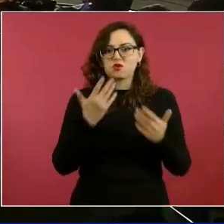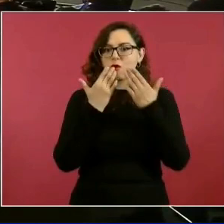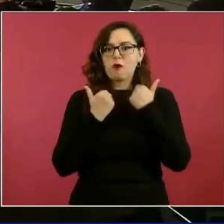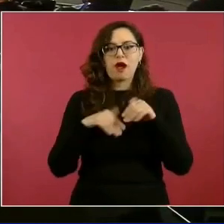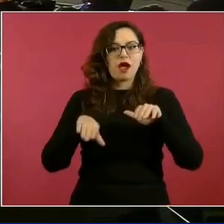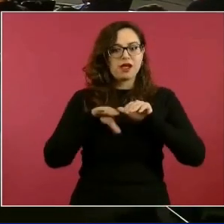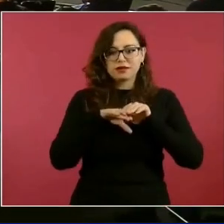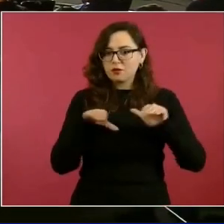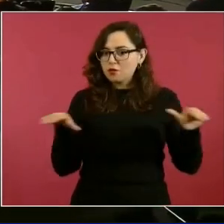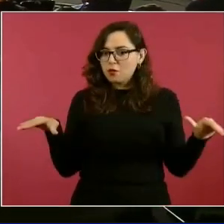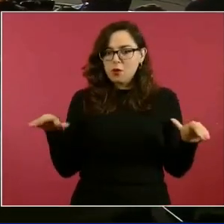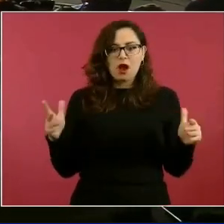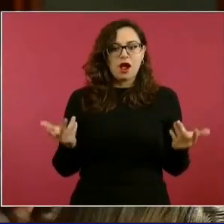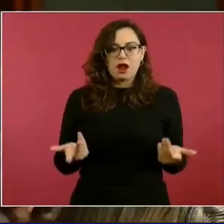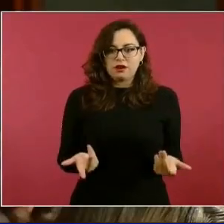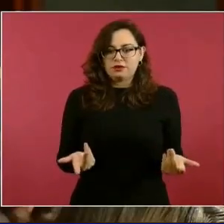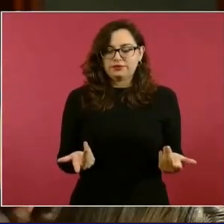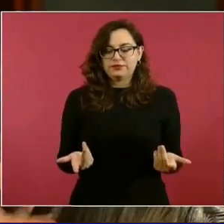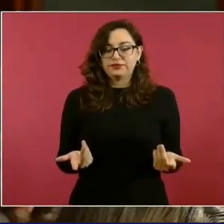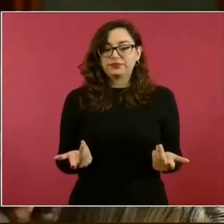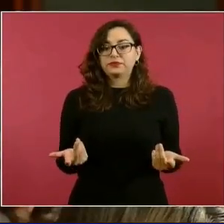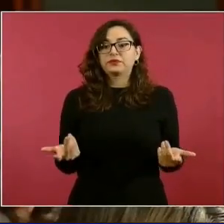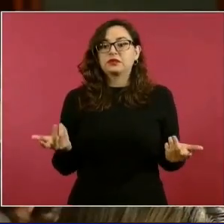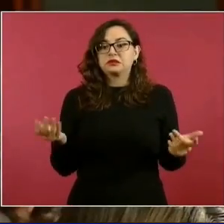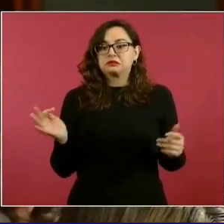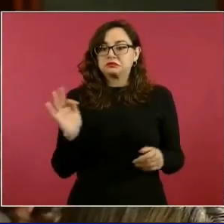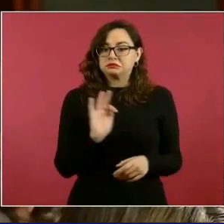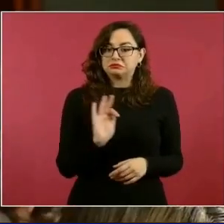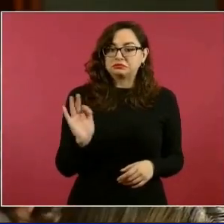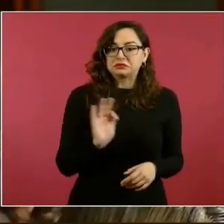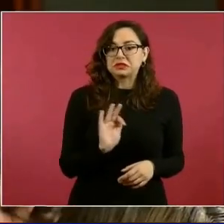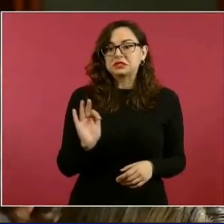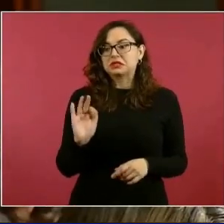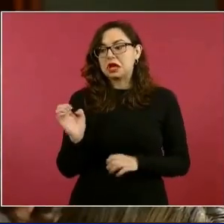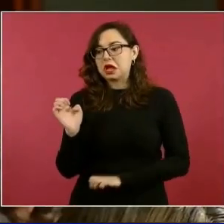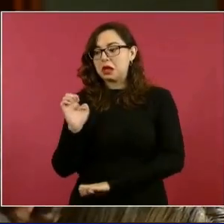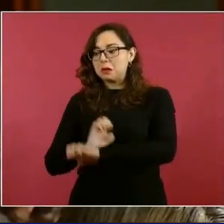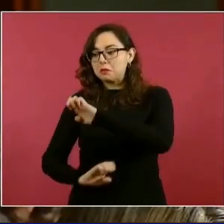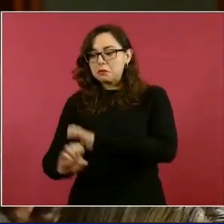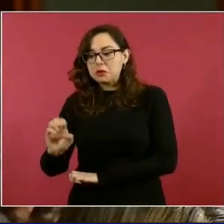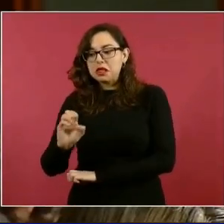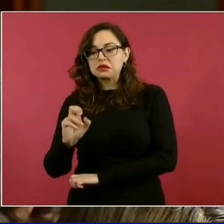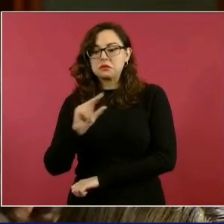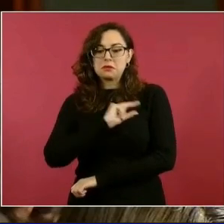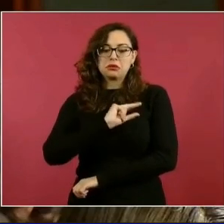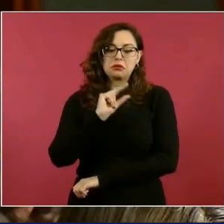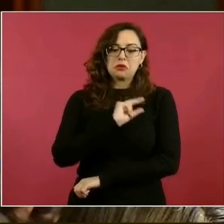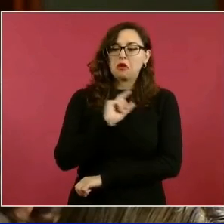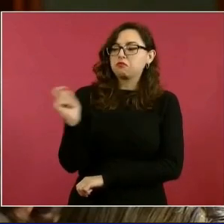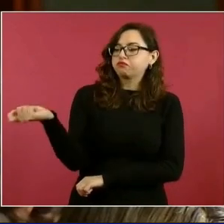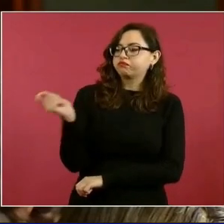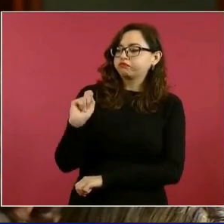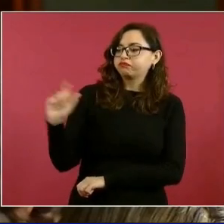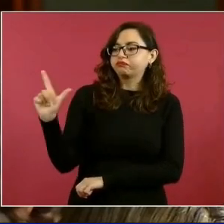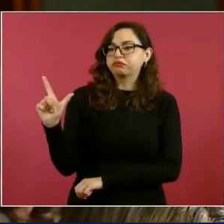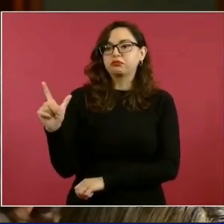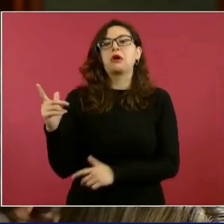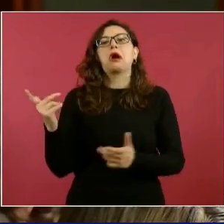si uno tiene empresas que tienen cabilderos, pues es más rápida la justicia, y